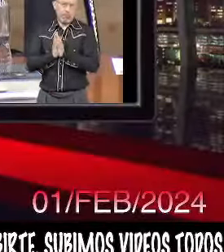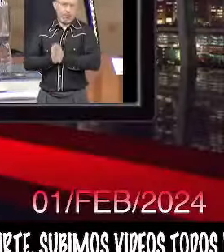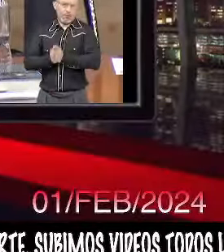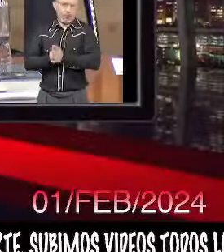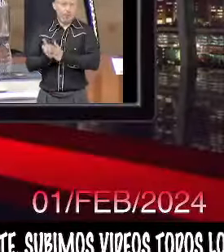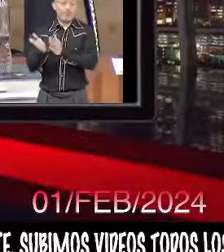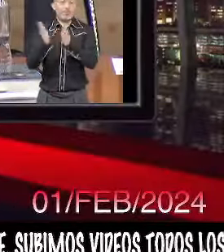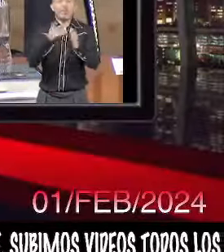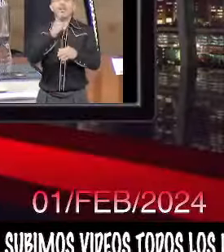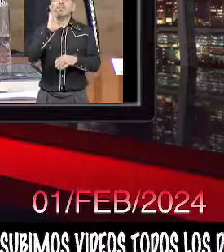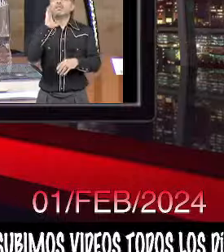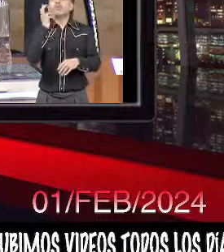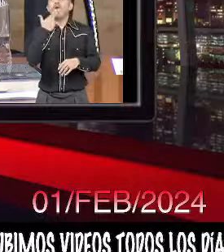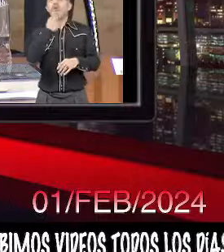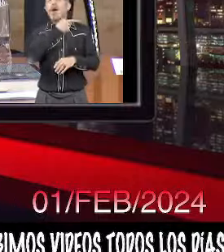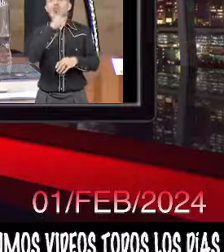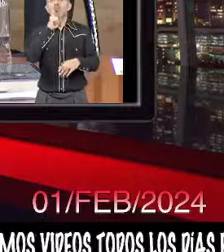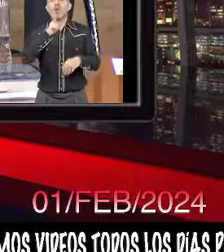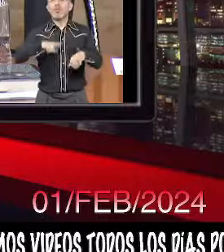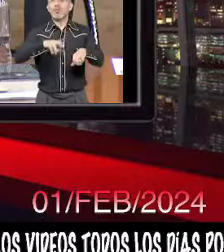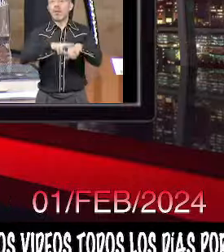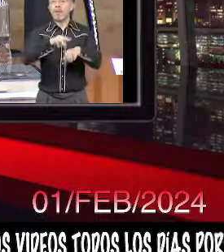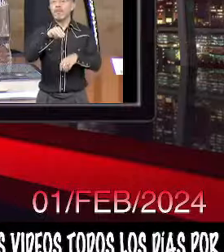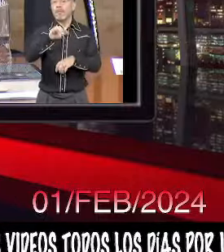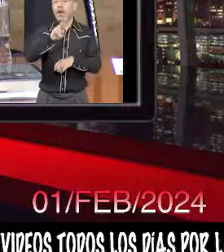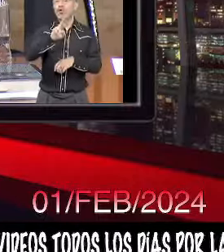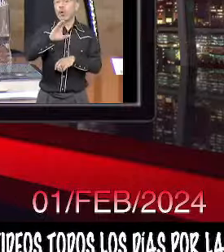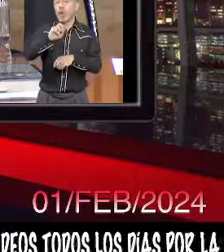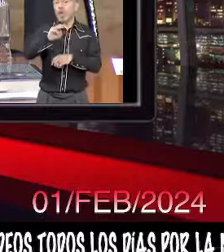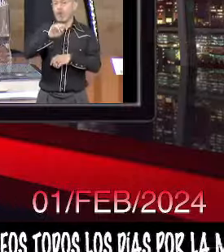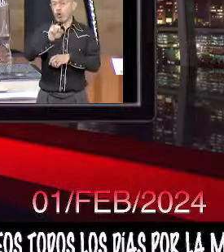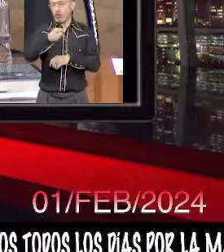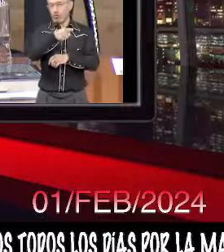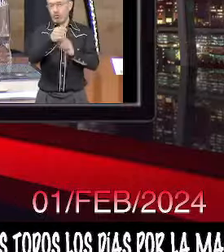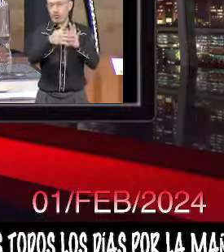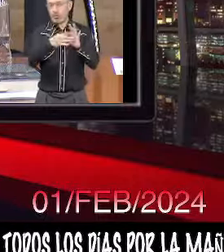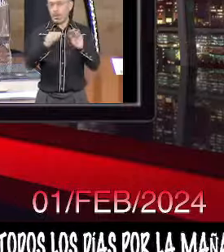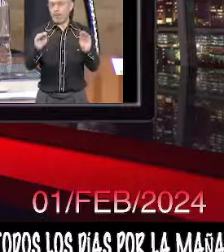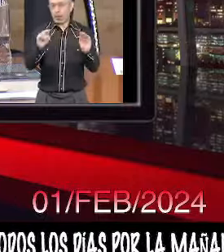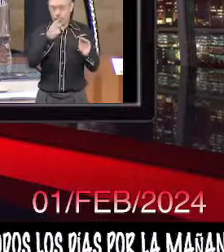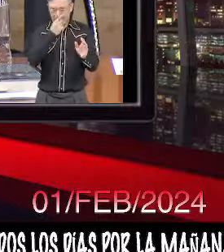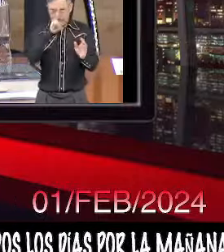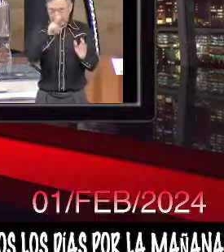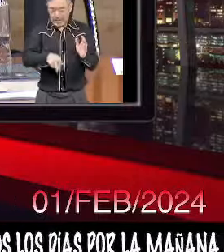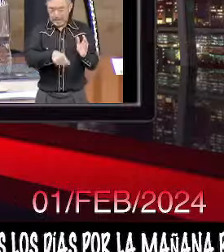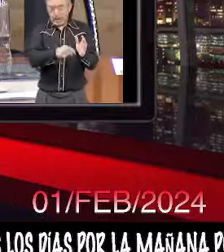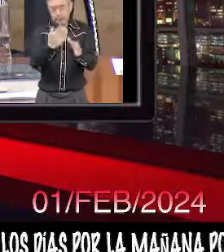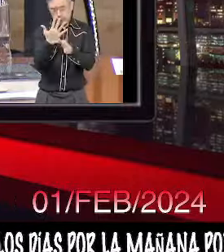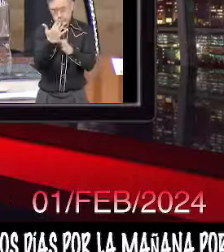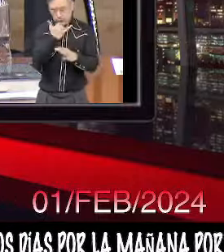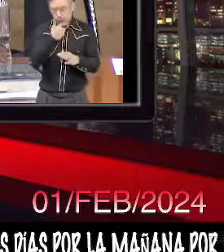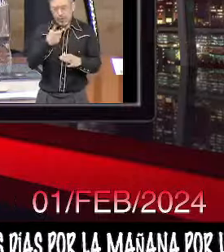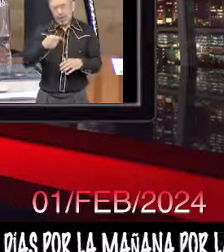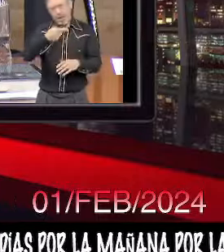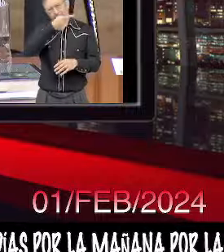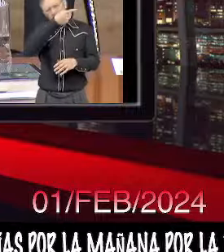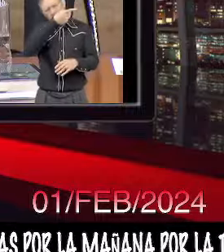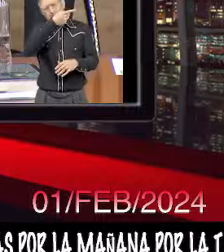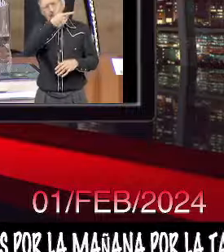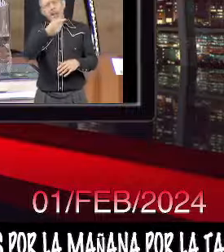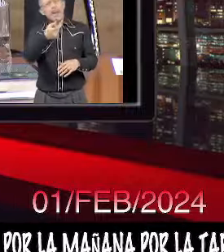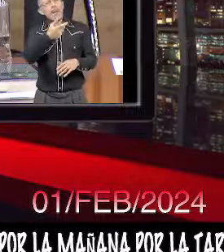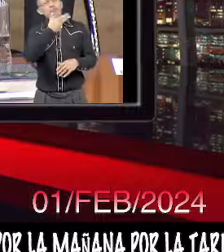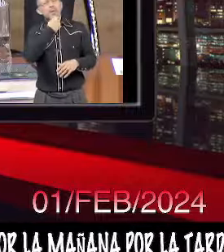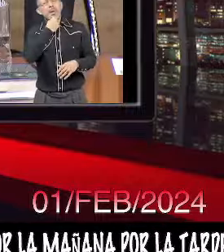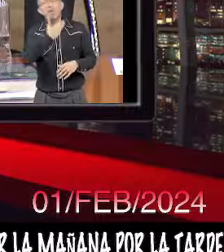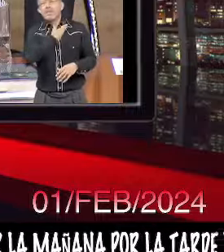Maru Campos, se atrevió a declarar, y perdón que lo diga porque es textual, que se hace pendejo el compañero presidente López Obrador, no